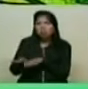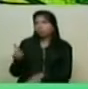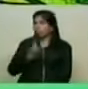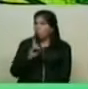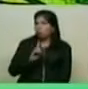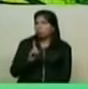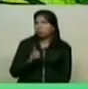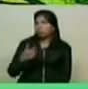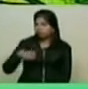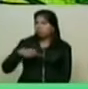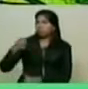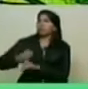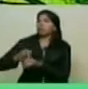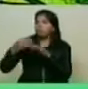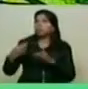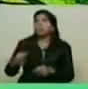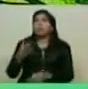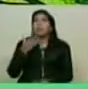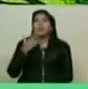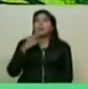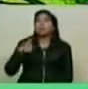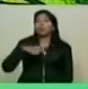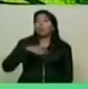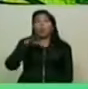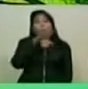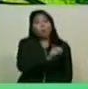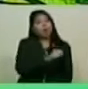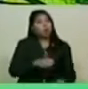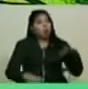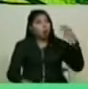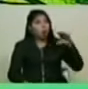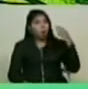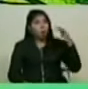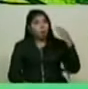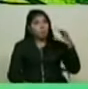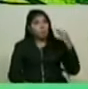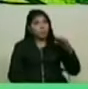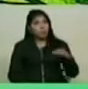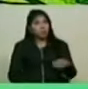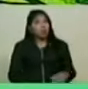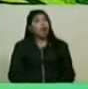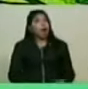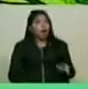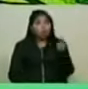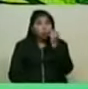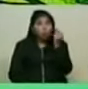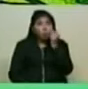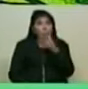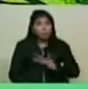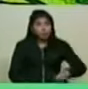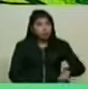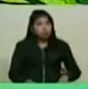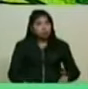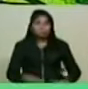ejemplo, unas medicinas que traíamos de Colombia, el gobierno de Juan Manuel Santos prohibió que se vendieran